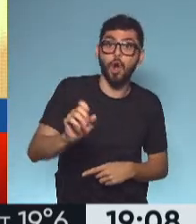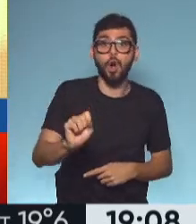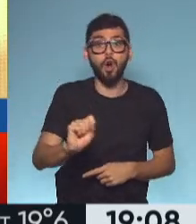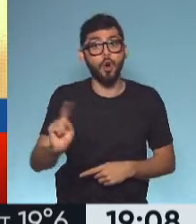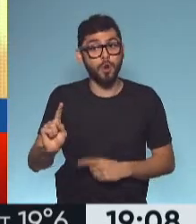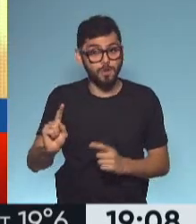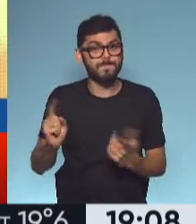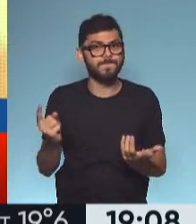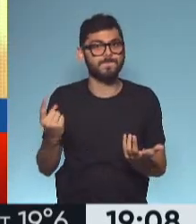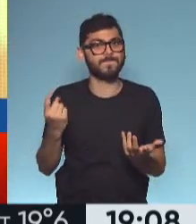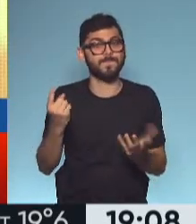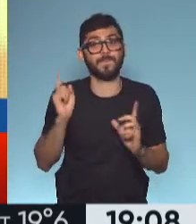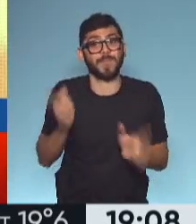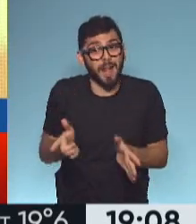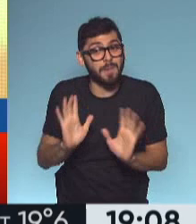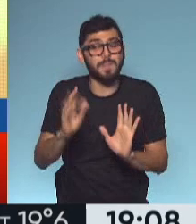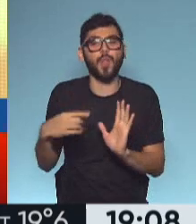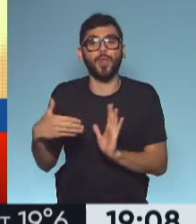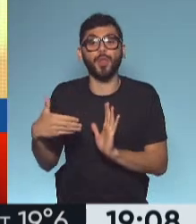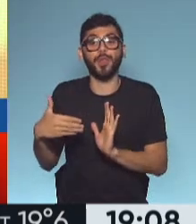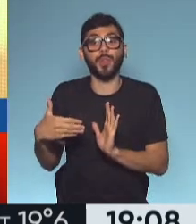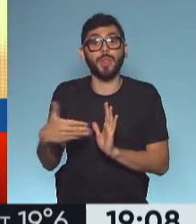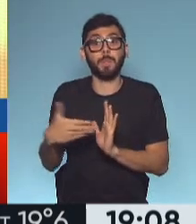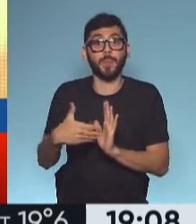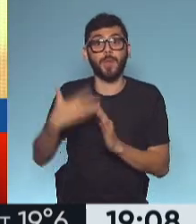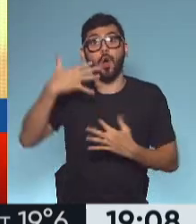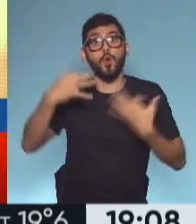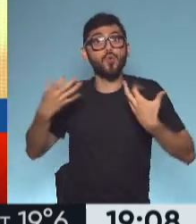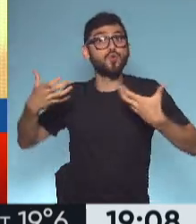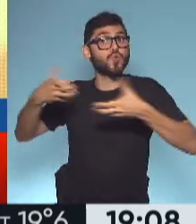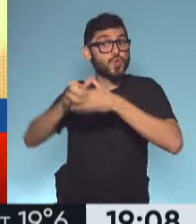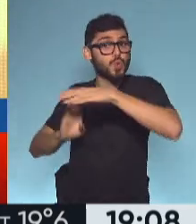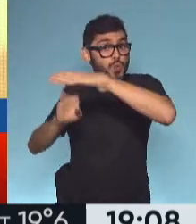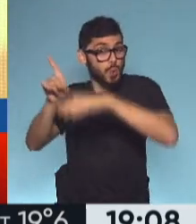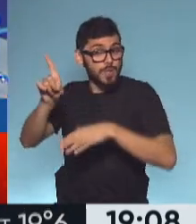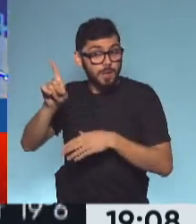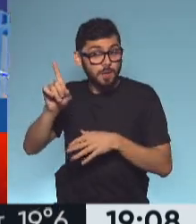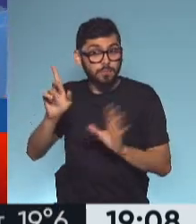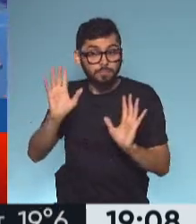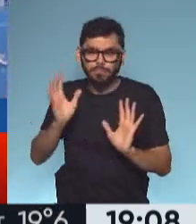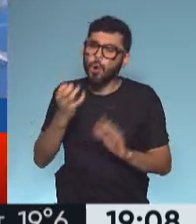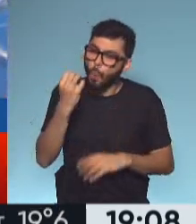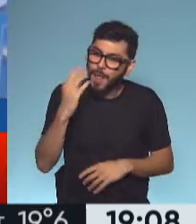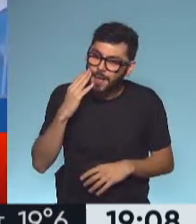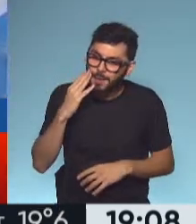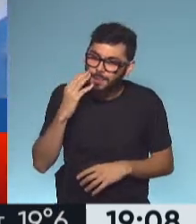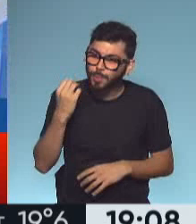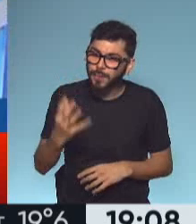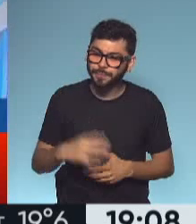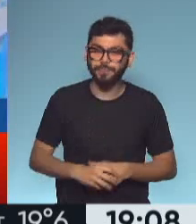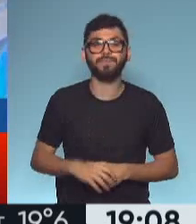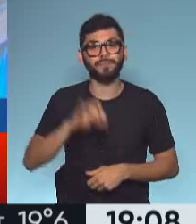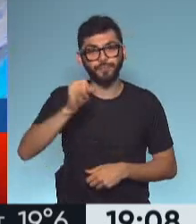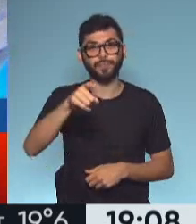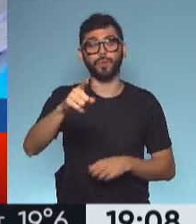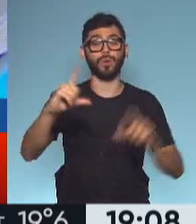colegios, de acuerdo a lo que decida, lo que falle la Corte Suprema. Nico, ¿cómo estás? Buenas tardes. Bien. Hoy tuvimos la prefoto,